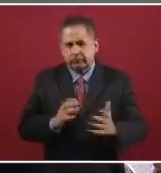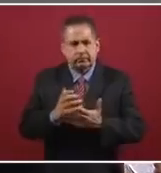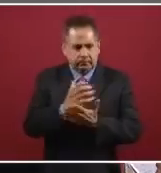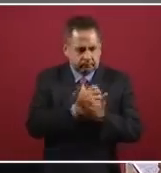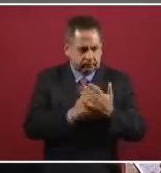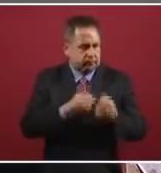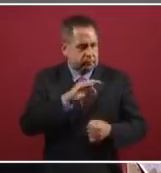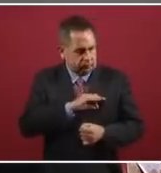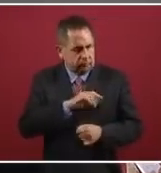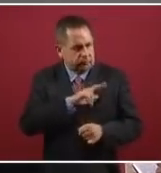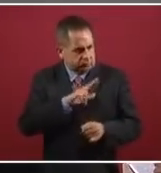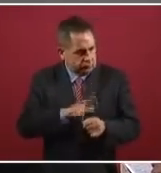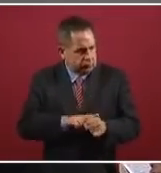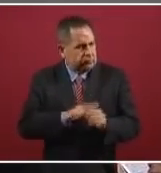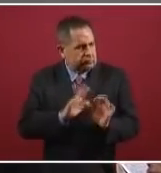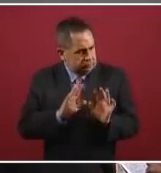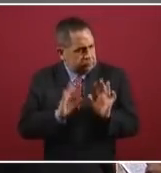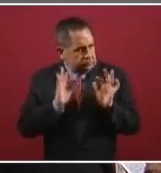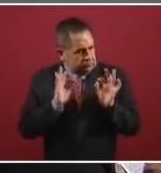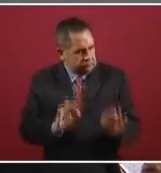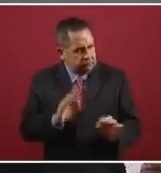Era